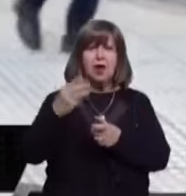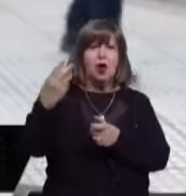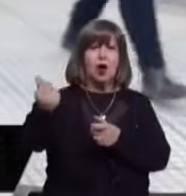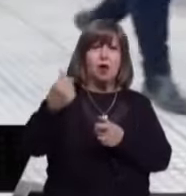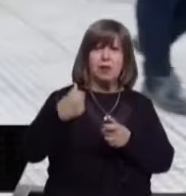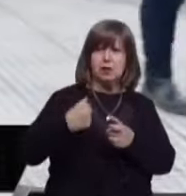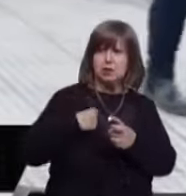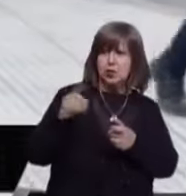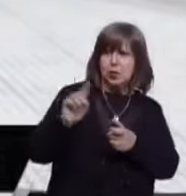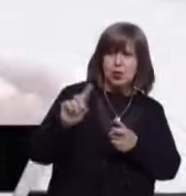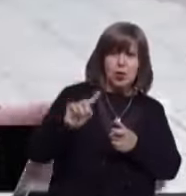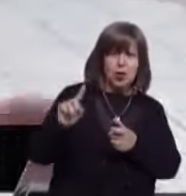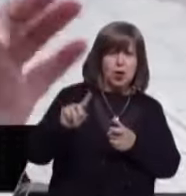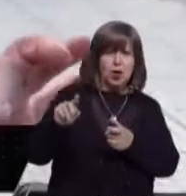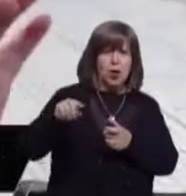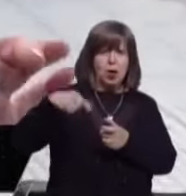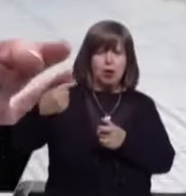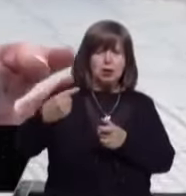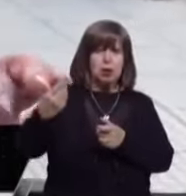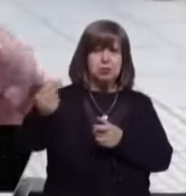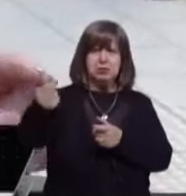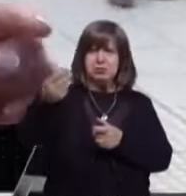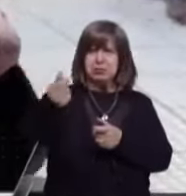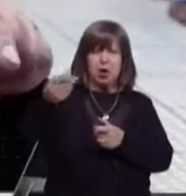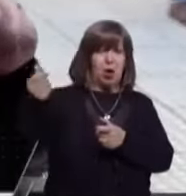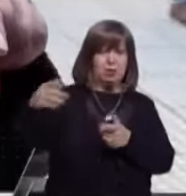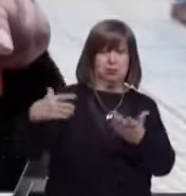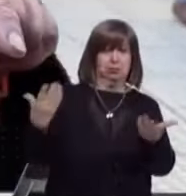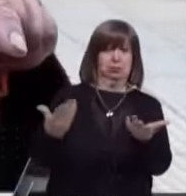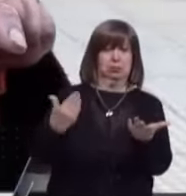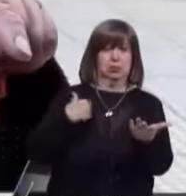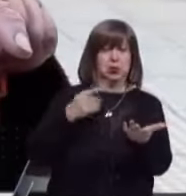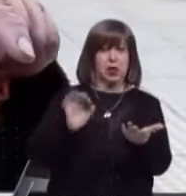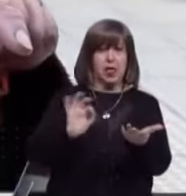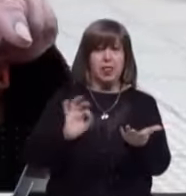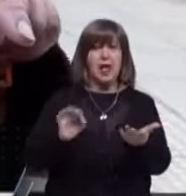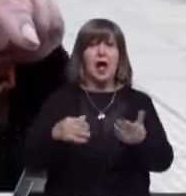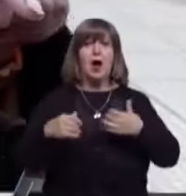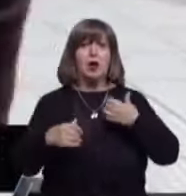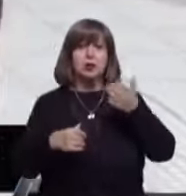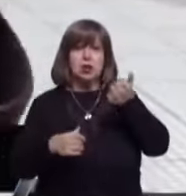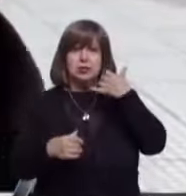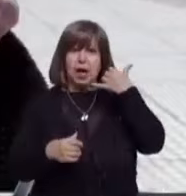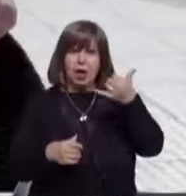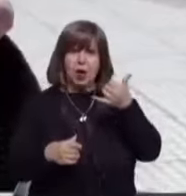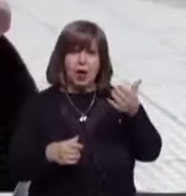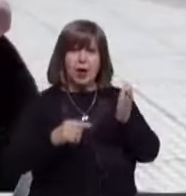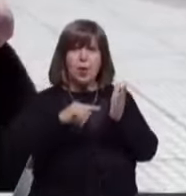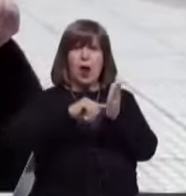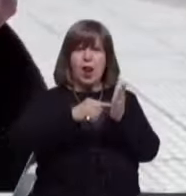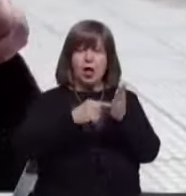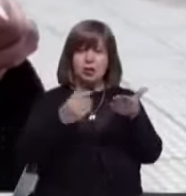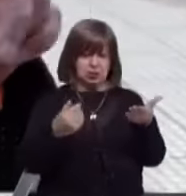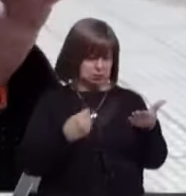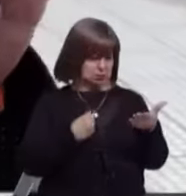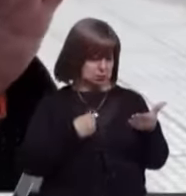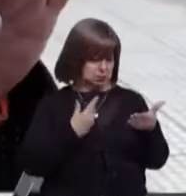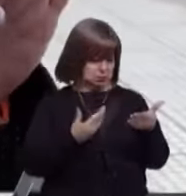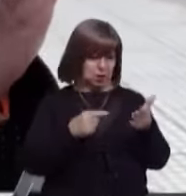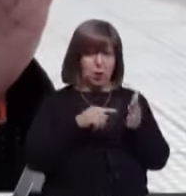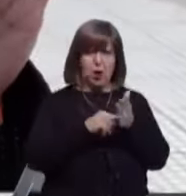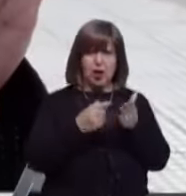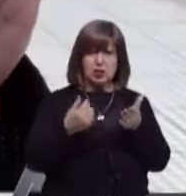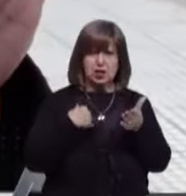Y yo no saco. Y varias llamadas tengo así de celulares de Buenos Aires, llamadas